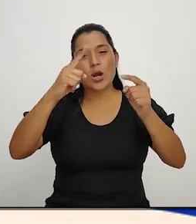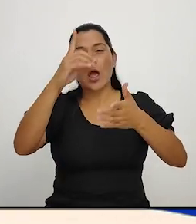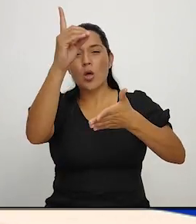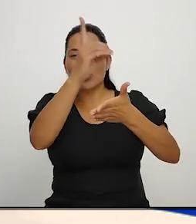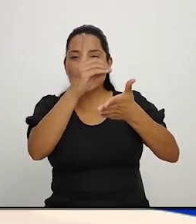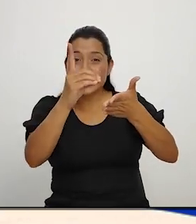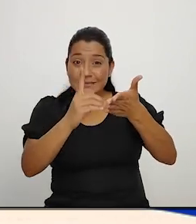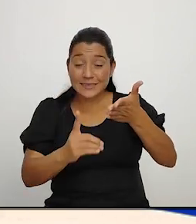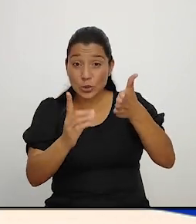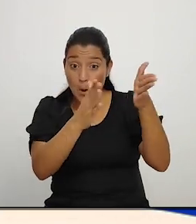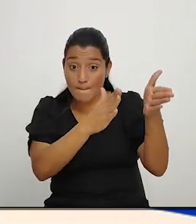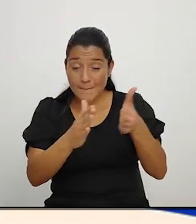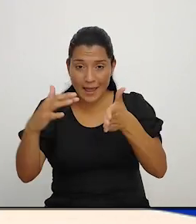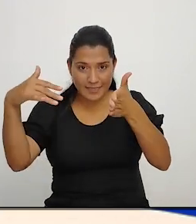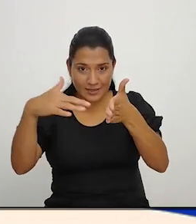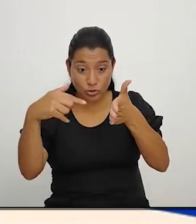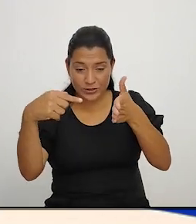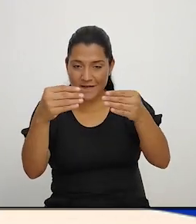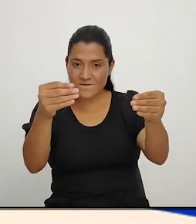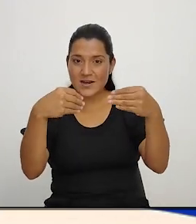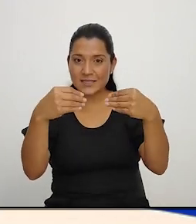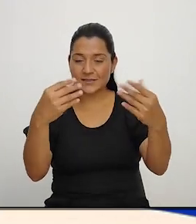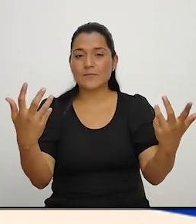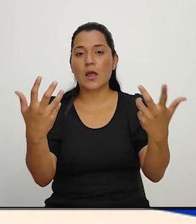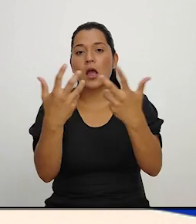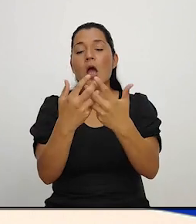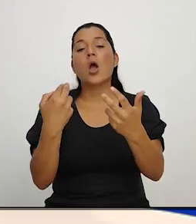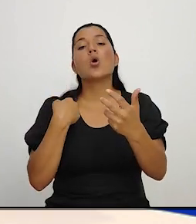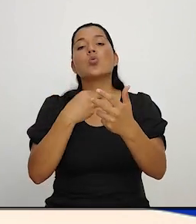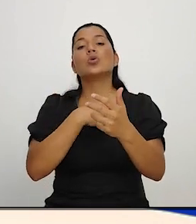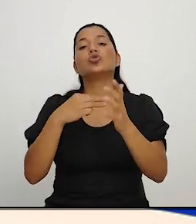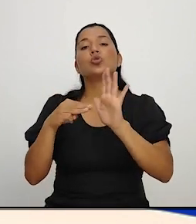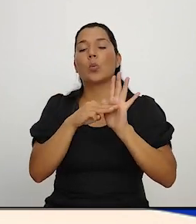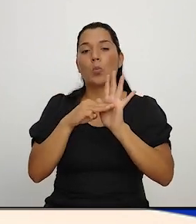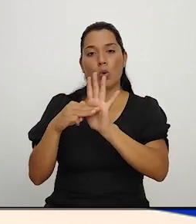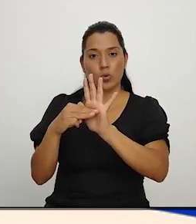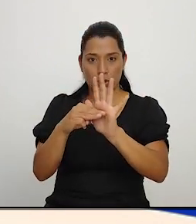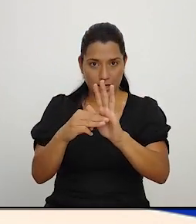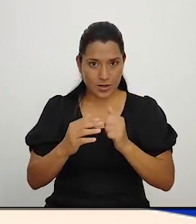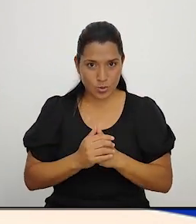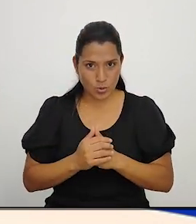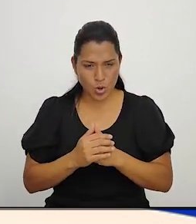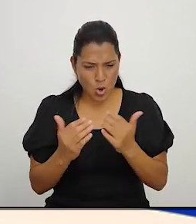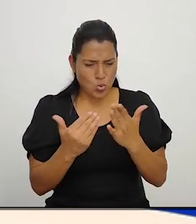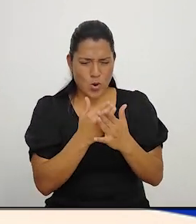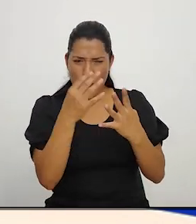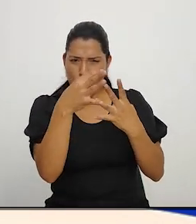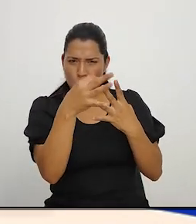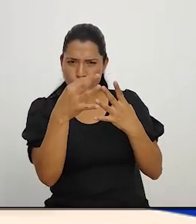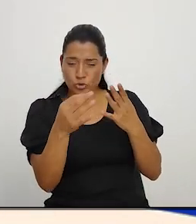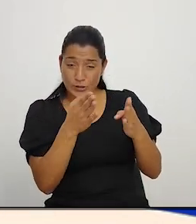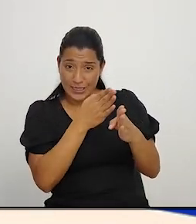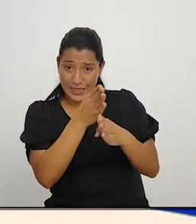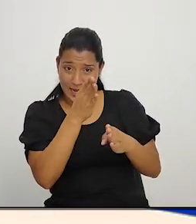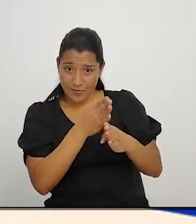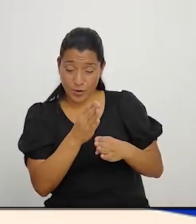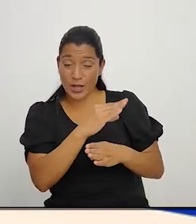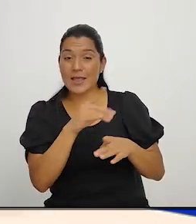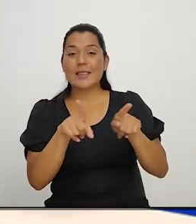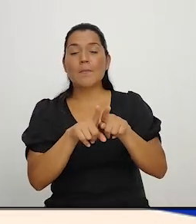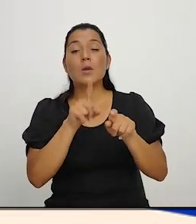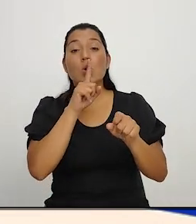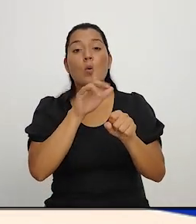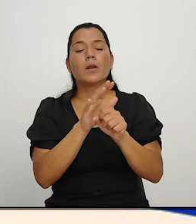flexible bajo nuestro modelo pedagógico una modernización de nuestra oferta académica y así cumplir con el